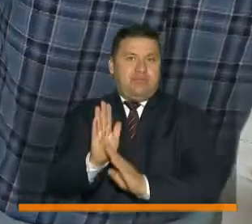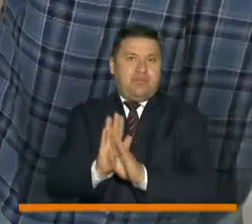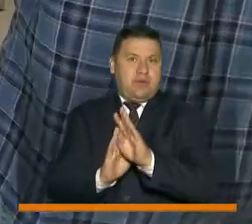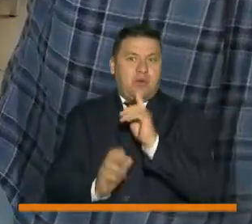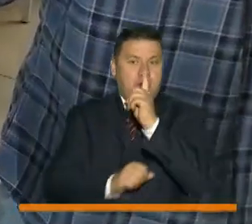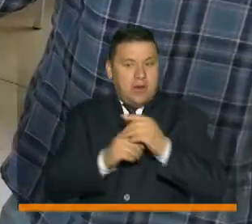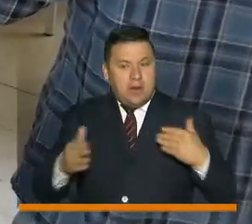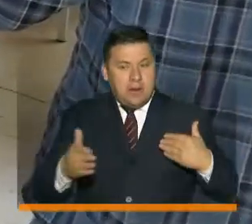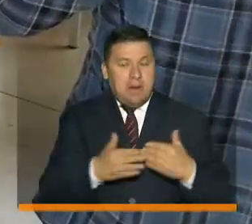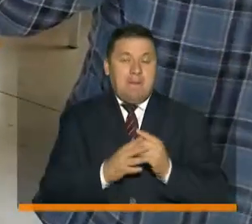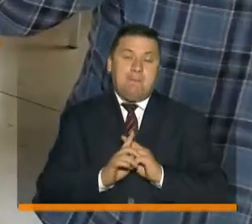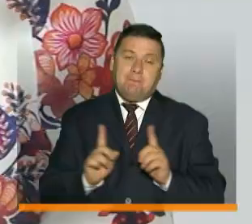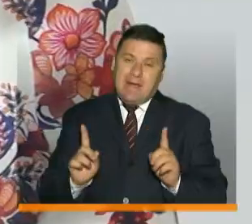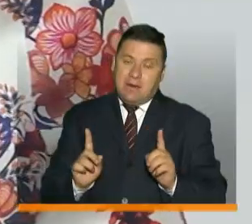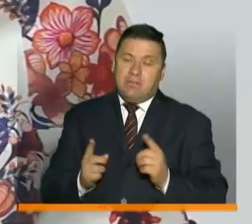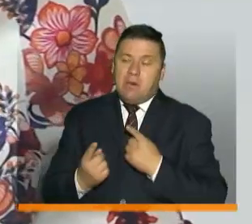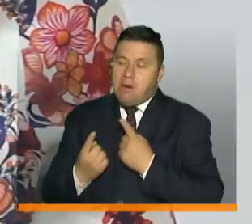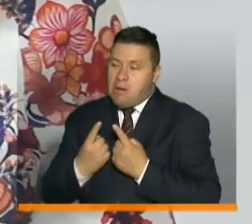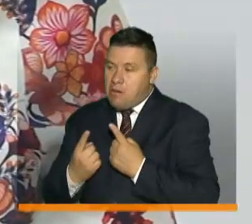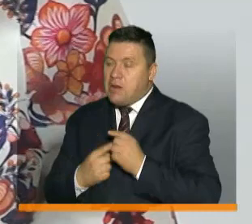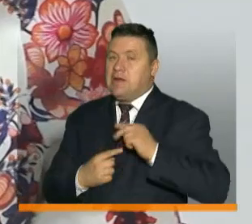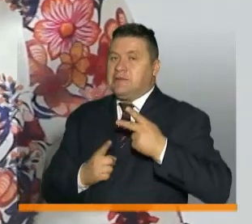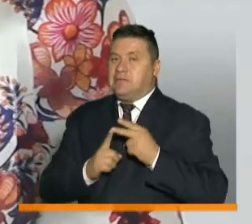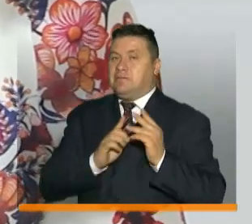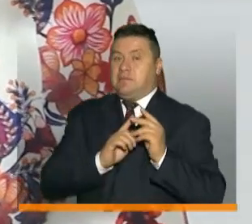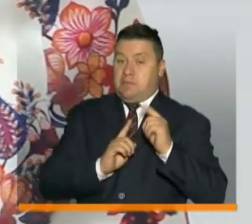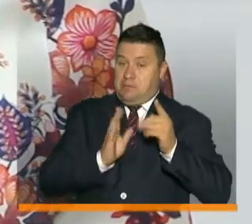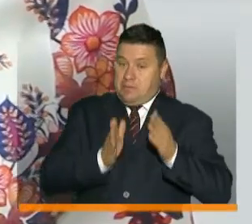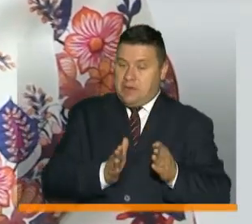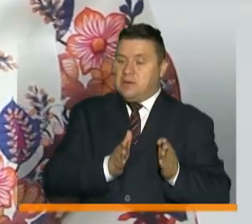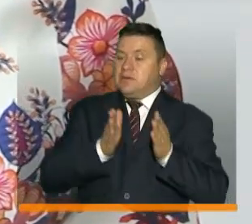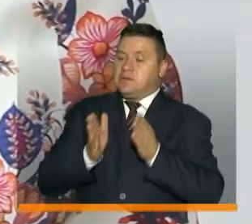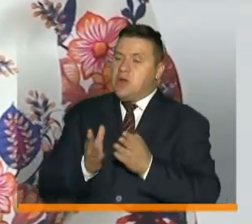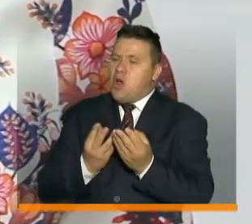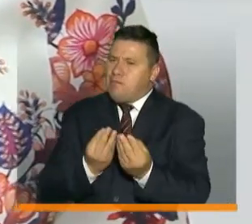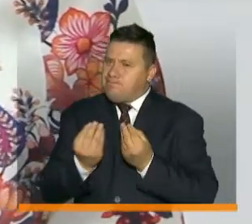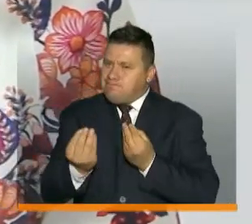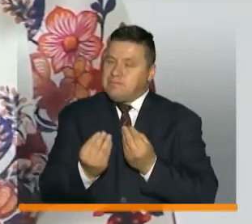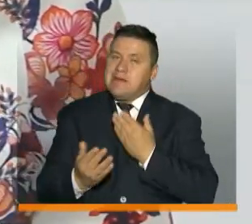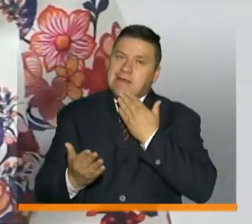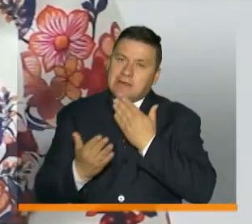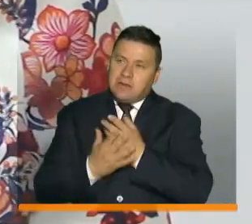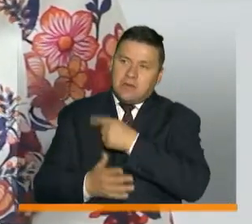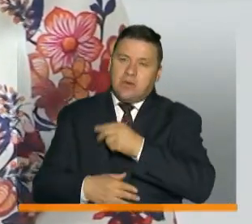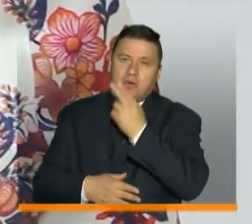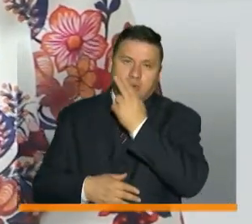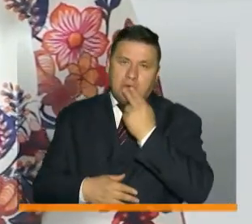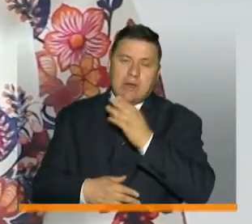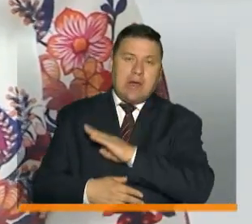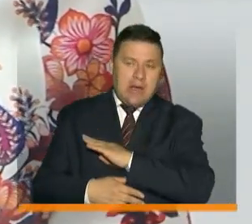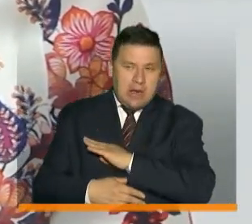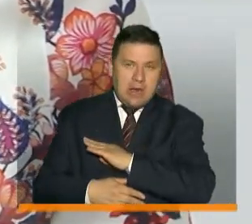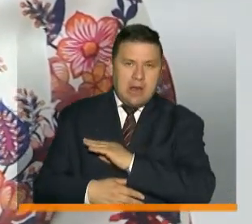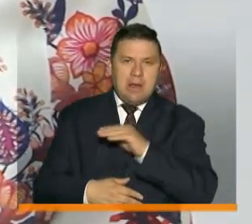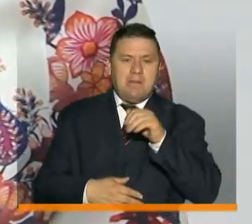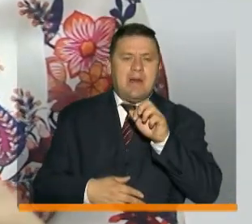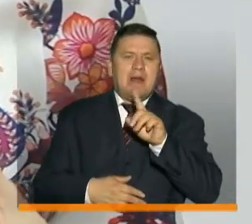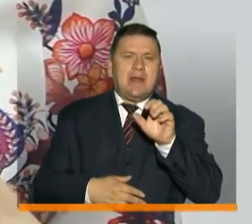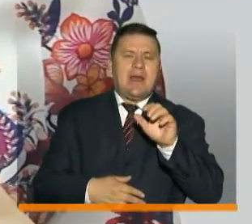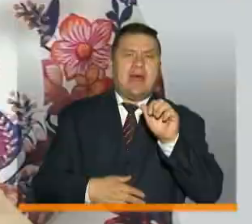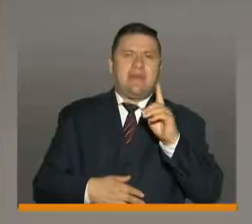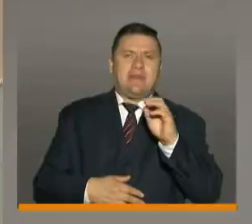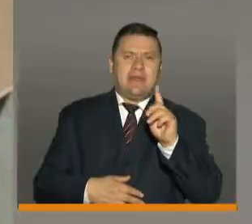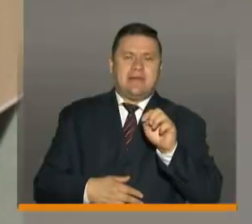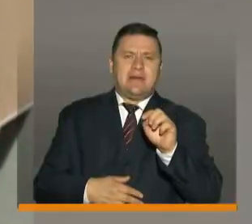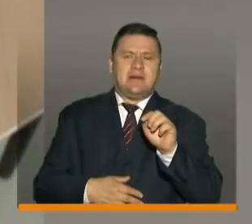año. Sin embargo, hemos iniciado una segunda etapa de alternancia, gracias al compromiso de los alcaldes de Marinilla, de Andes y